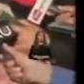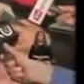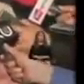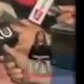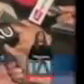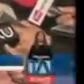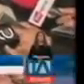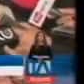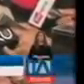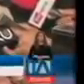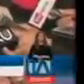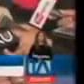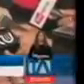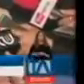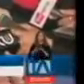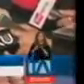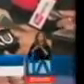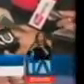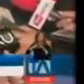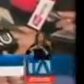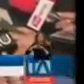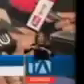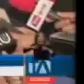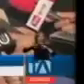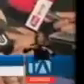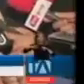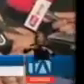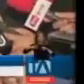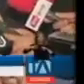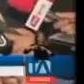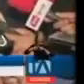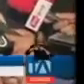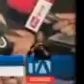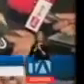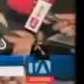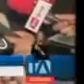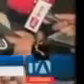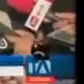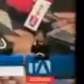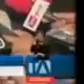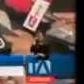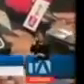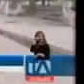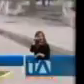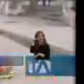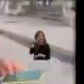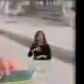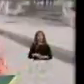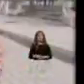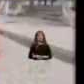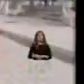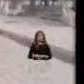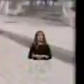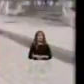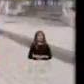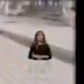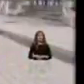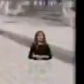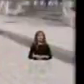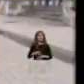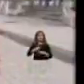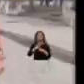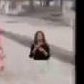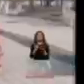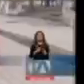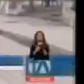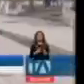las acciones de investigación que son paralelas y que además la tiene que realizar la Fiscalía General del Estado. Los hechos que originan esta acción de protección tienen que